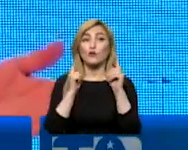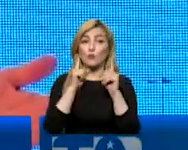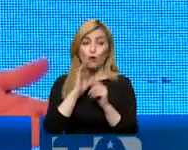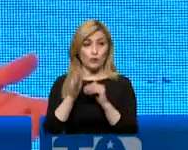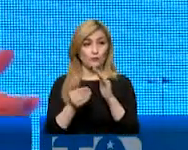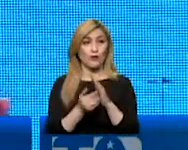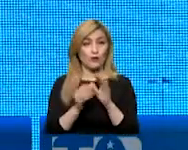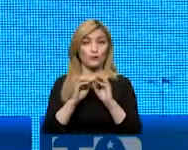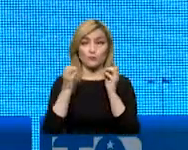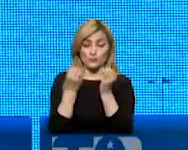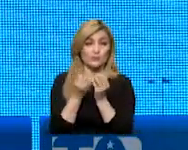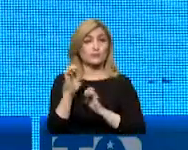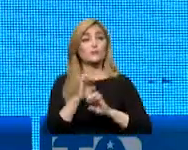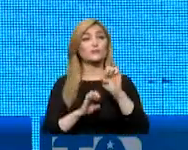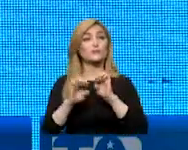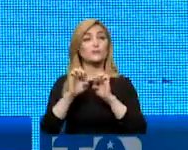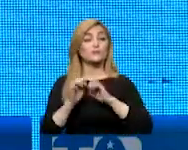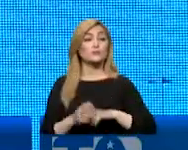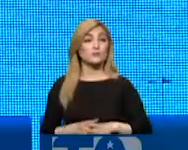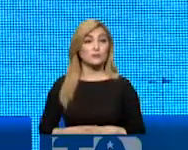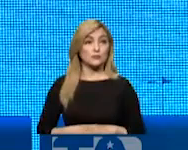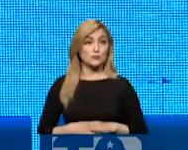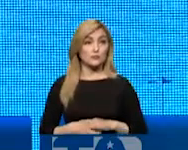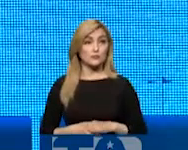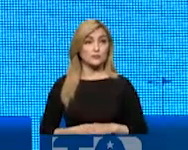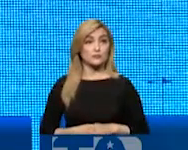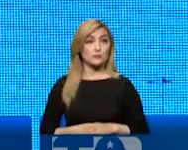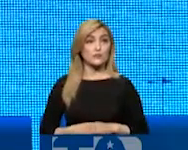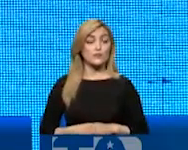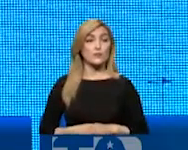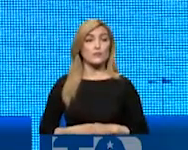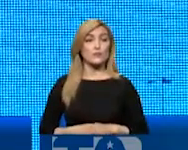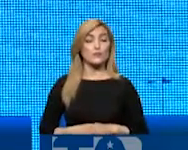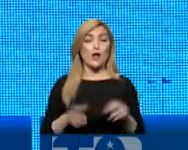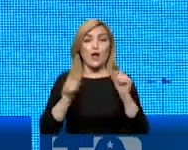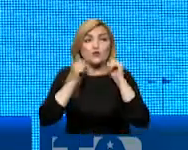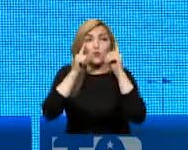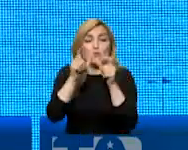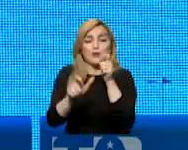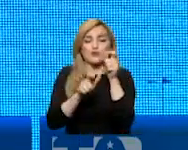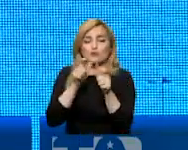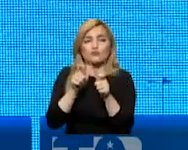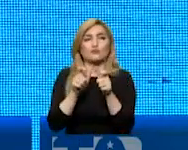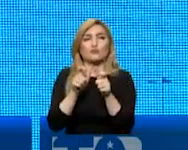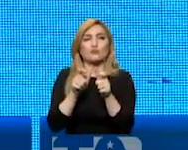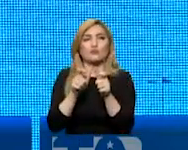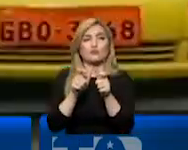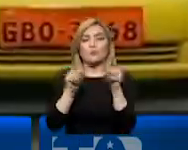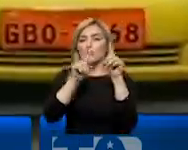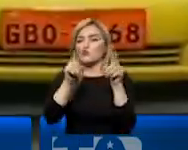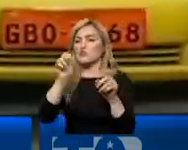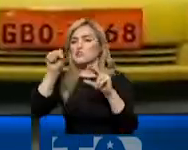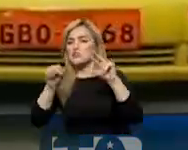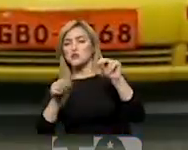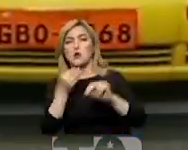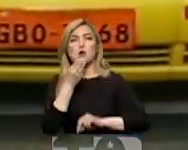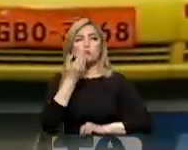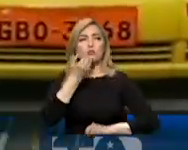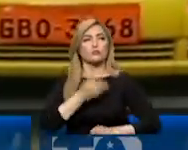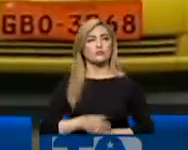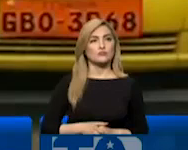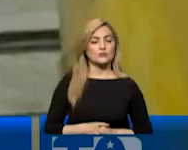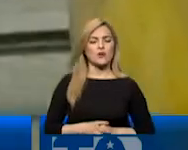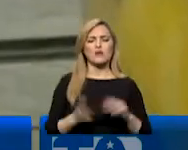a los organismos de calificación internacional, así como algún momento sorprenderemos a la gente que hace las encuestas. Sobre la focalización